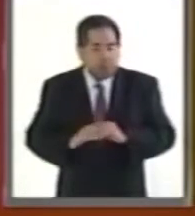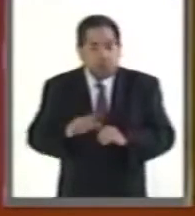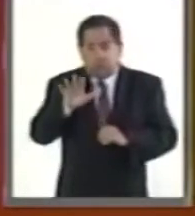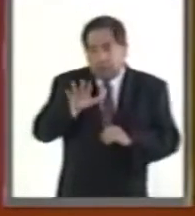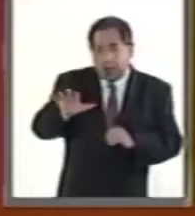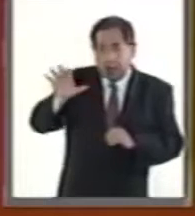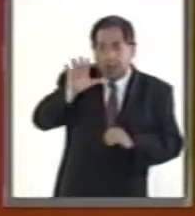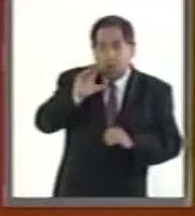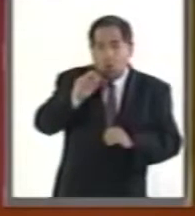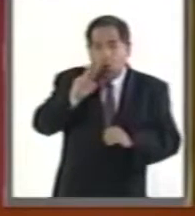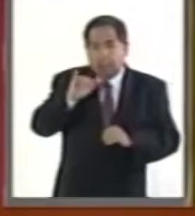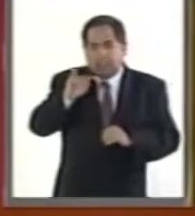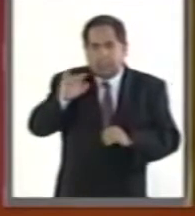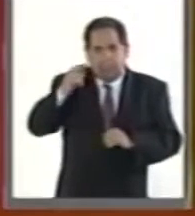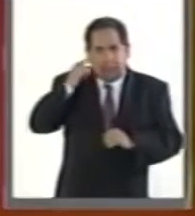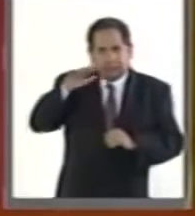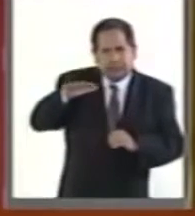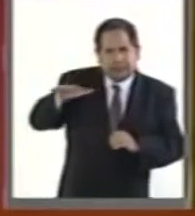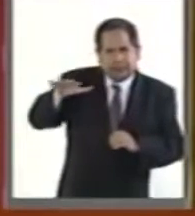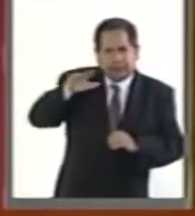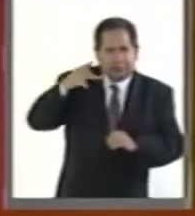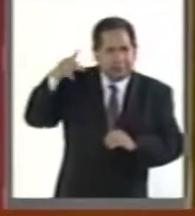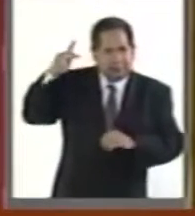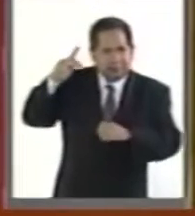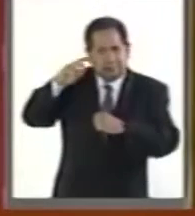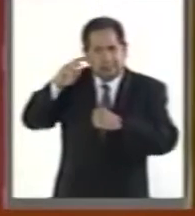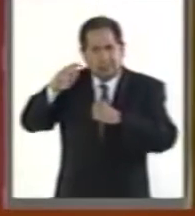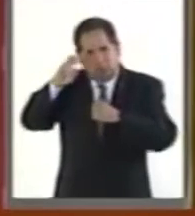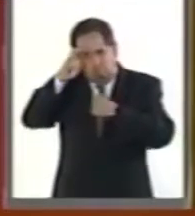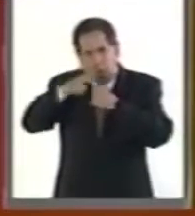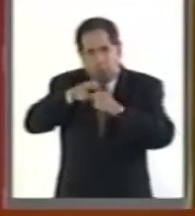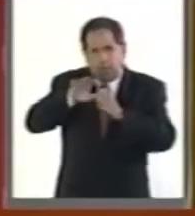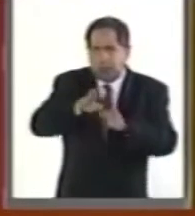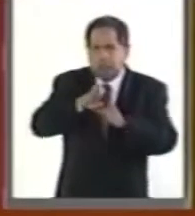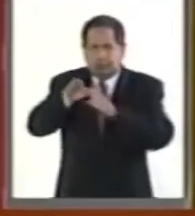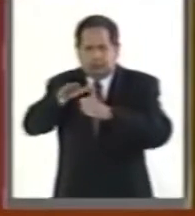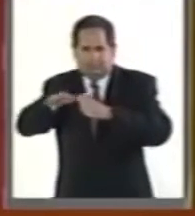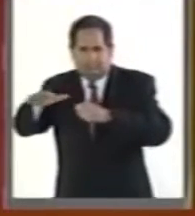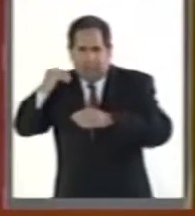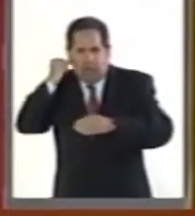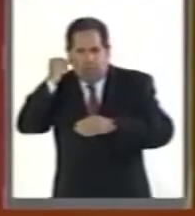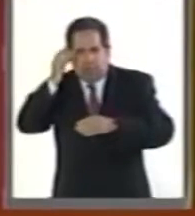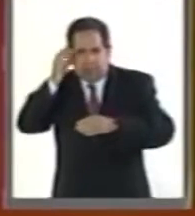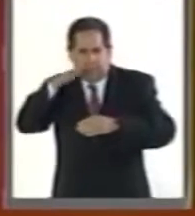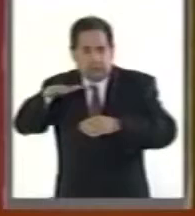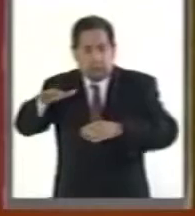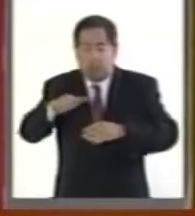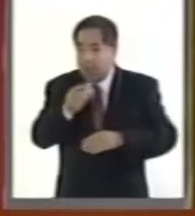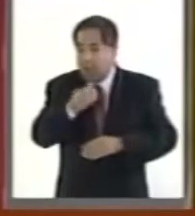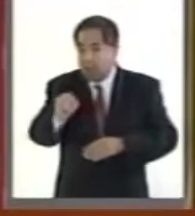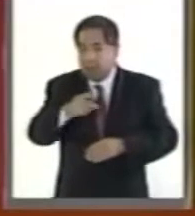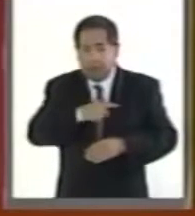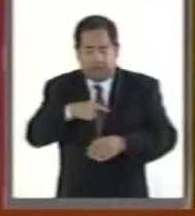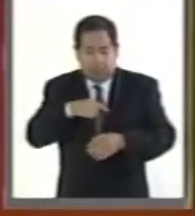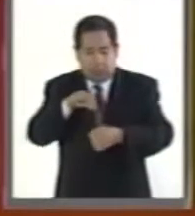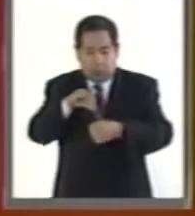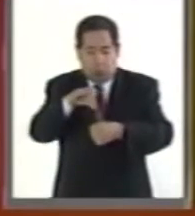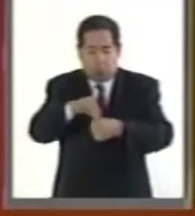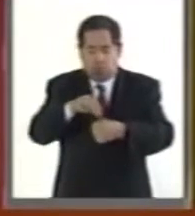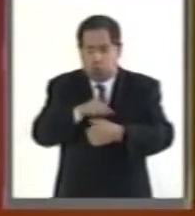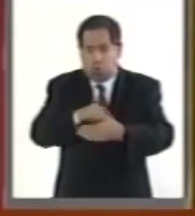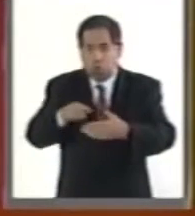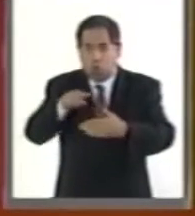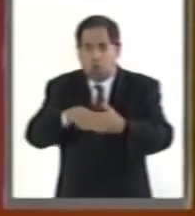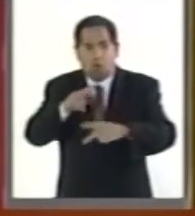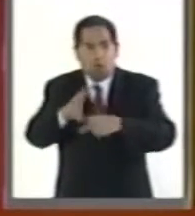occidentales, la vida democrática de la mayoría se reduce a depositar un voto cada